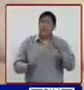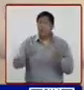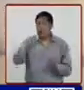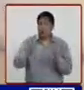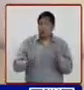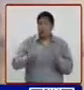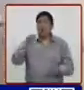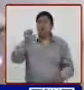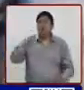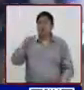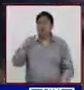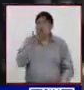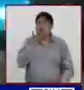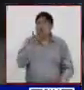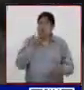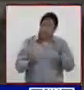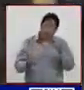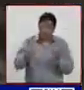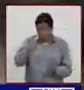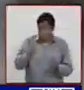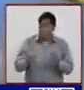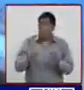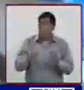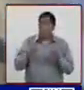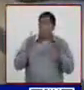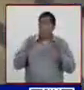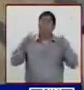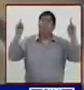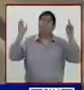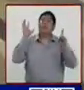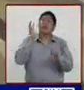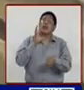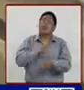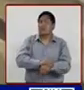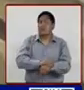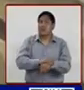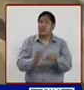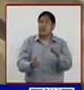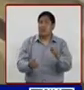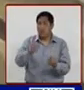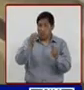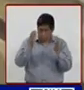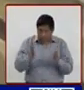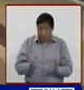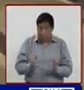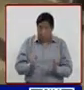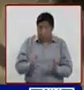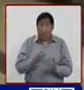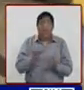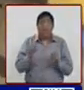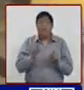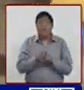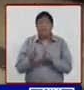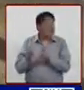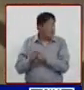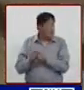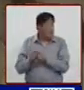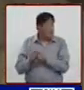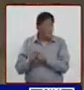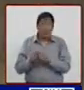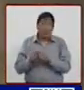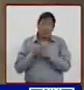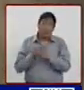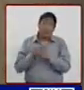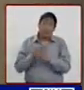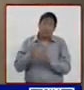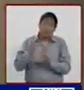vehículo. El vehículo. Sí. Y se ha logrado capturar al chofer de este vehículo y, por supuesto,